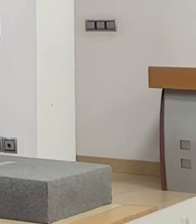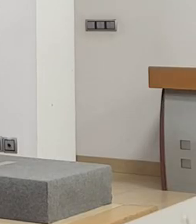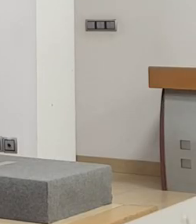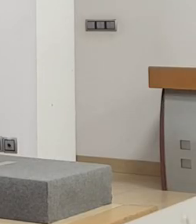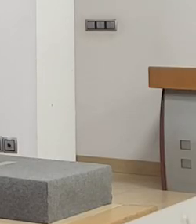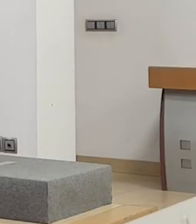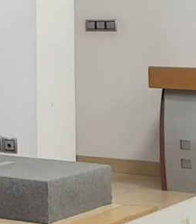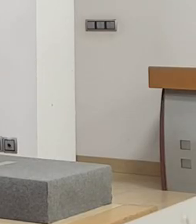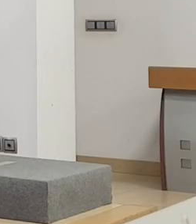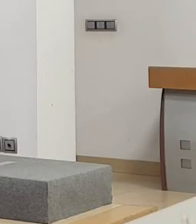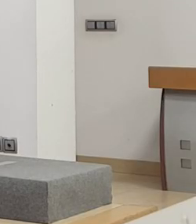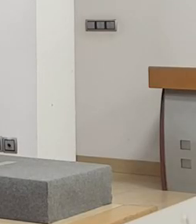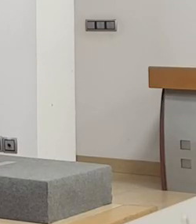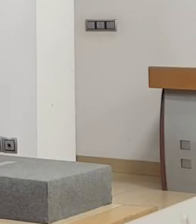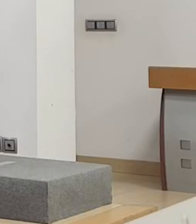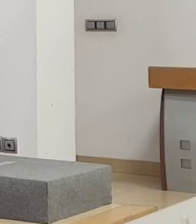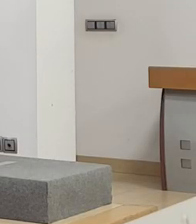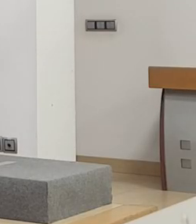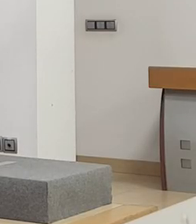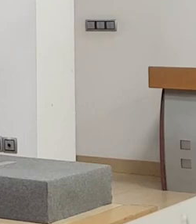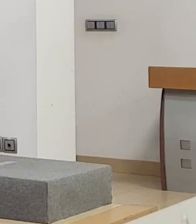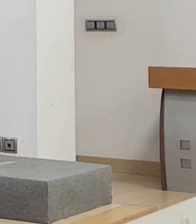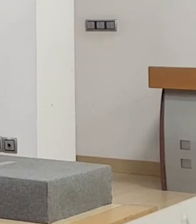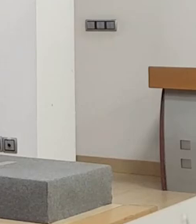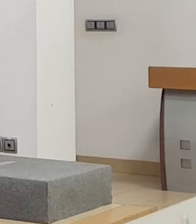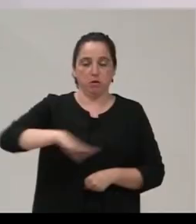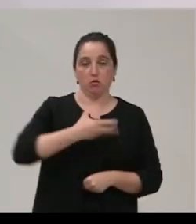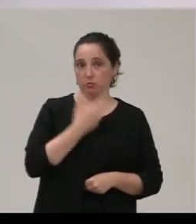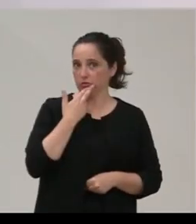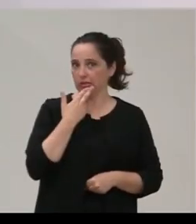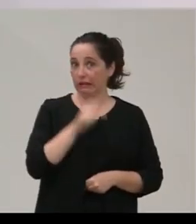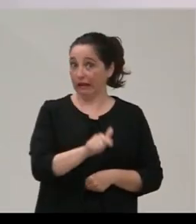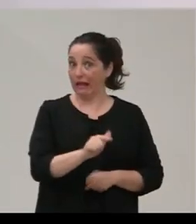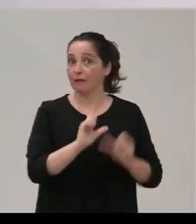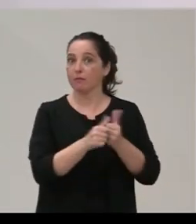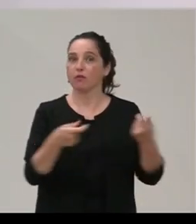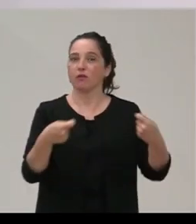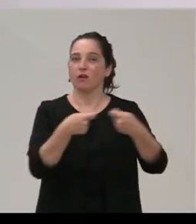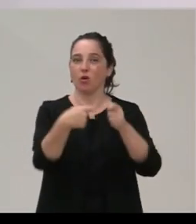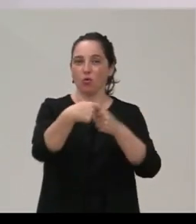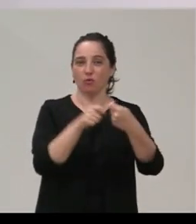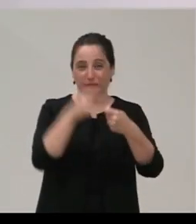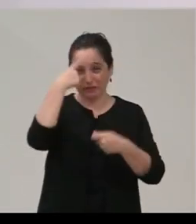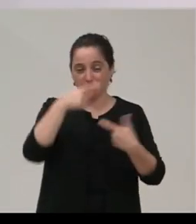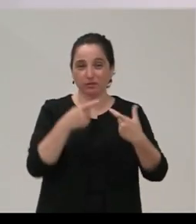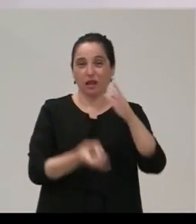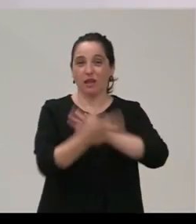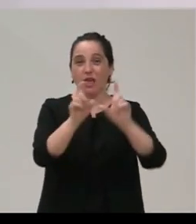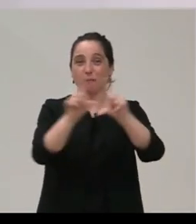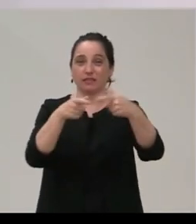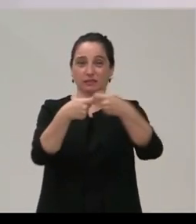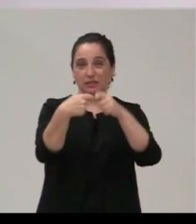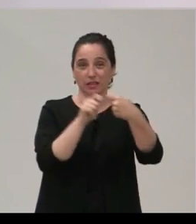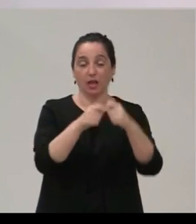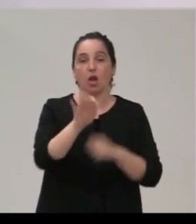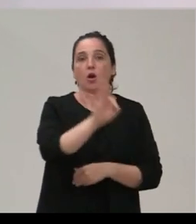proyectos habituales del área de emprendimiento de empleo de ahí nació el coworking con ese buen resultado que tuvo de